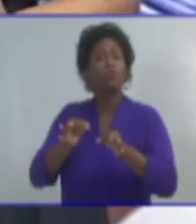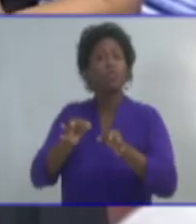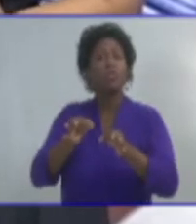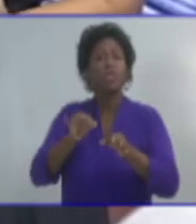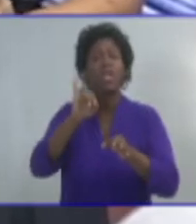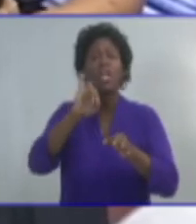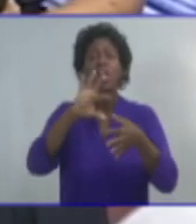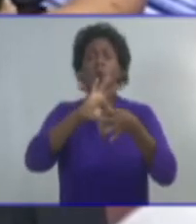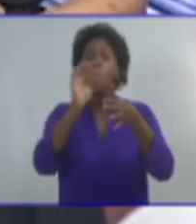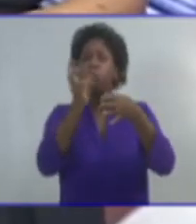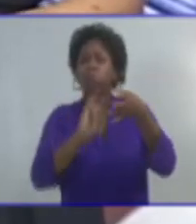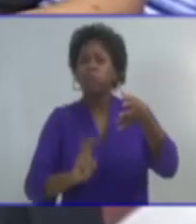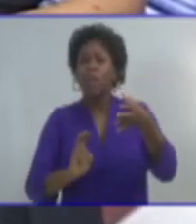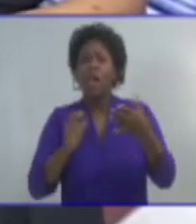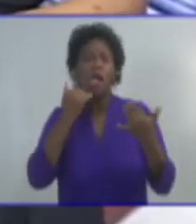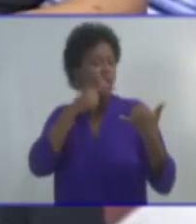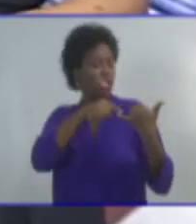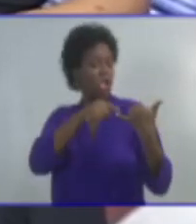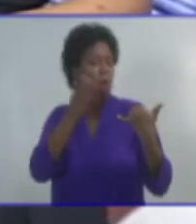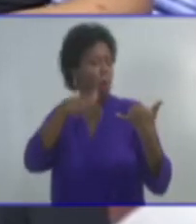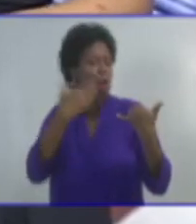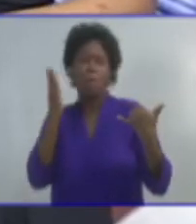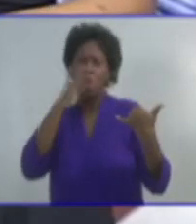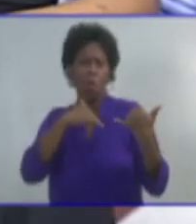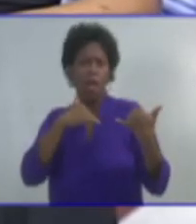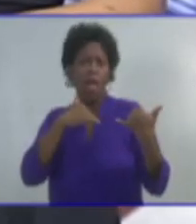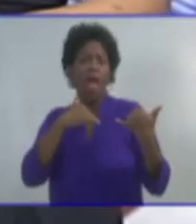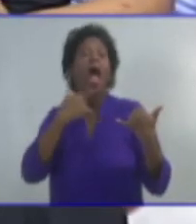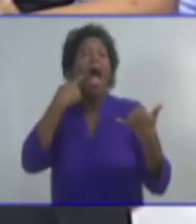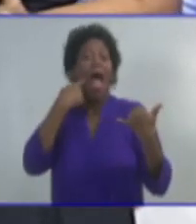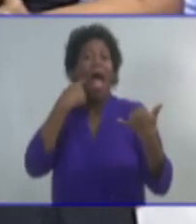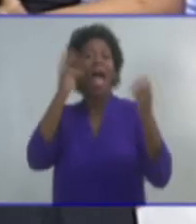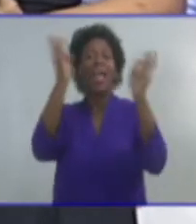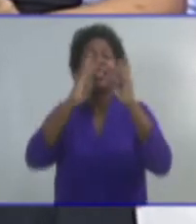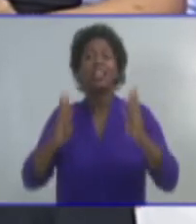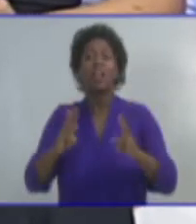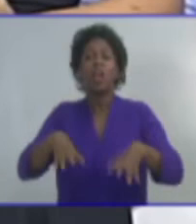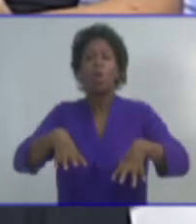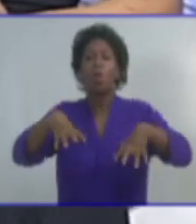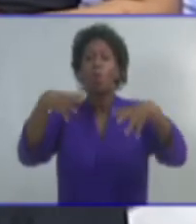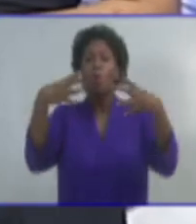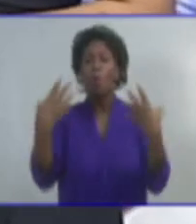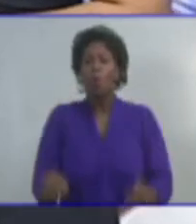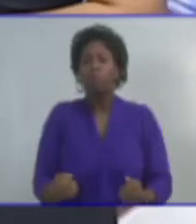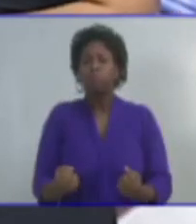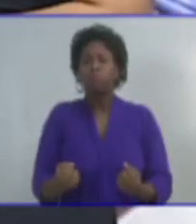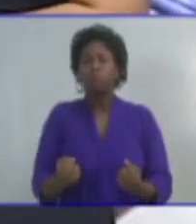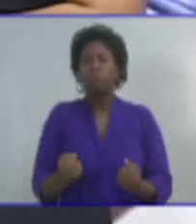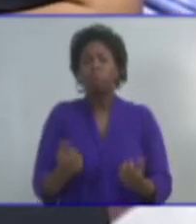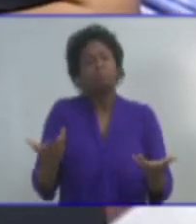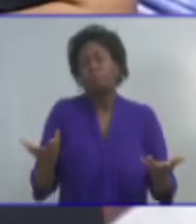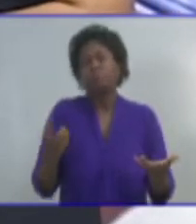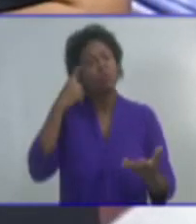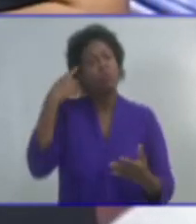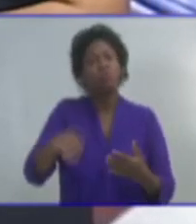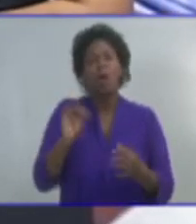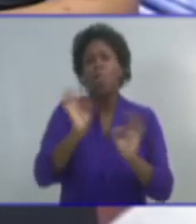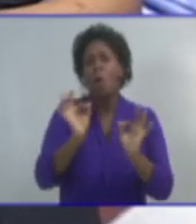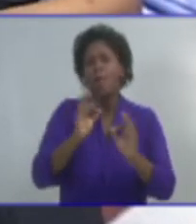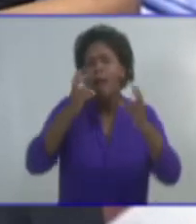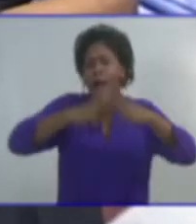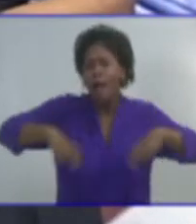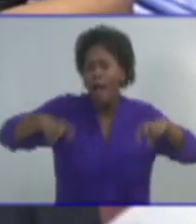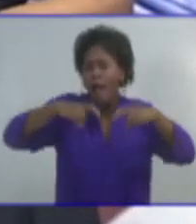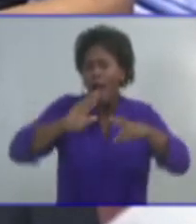y su teléfono no tiene ningún problema. No. Es un apagón internacional. Están averiguando las causas, así que los mantendremos informados